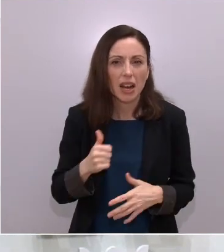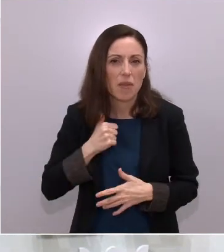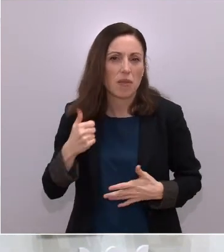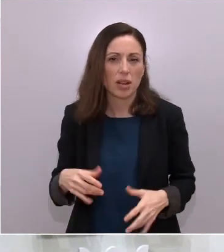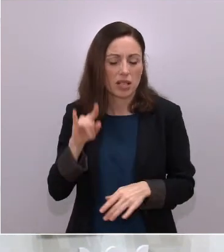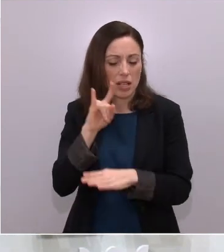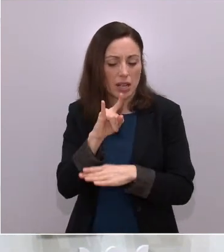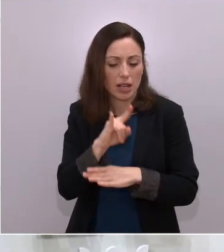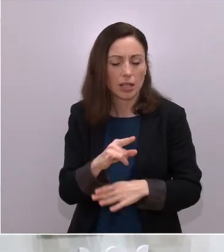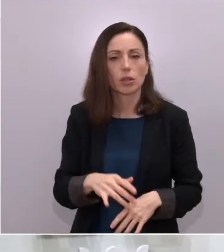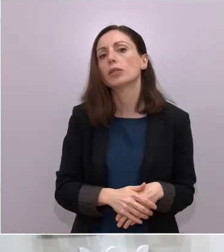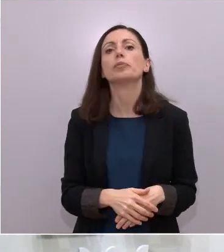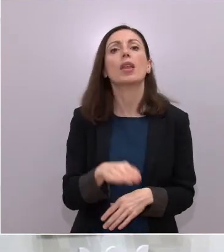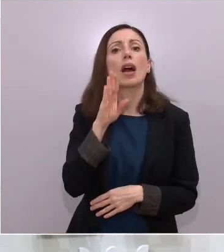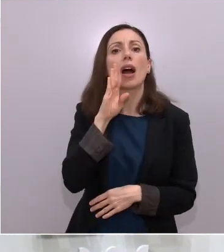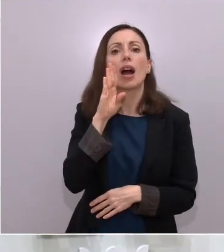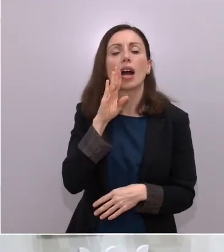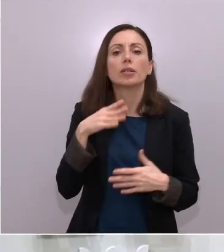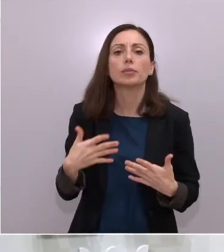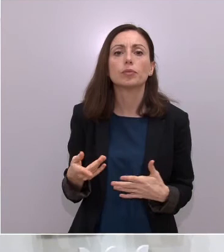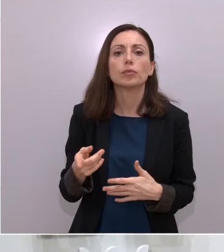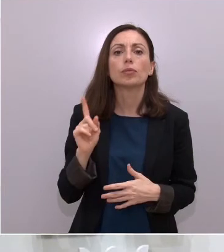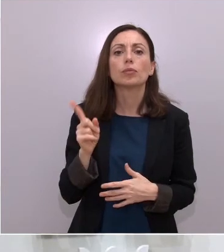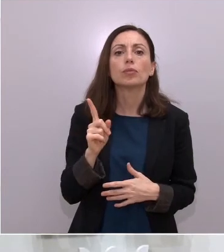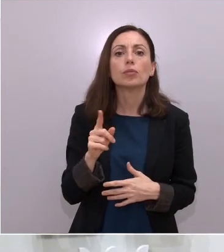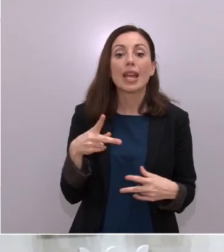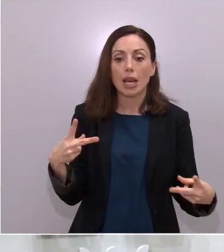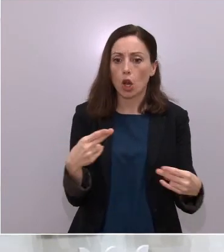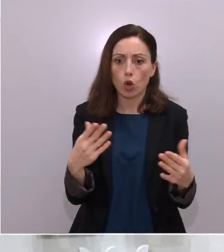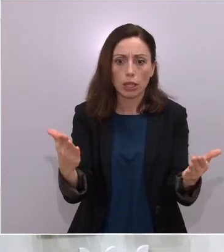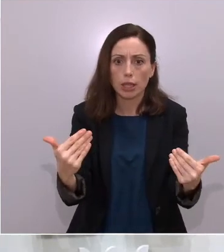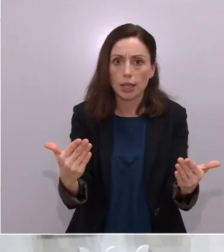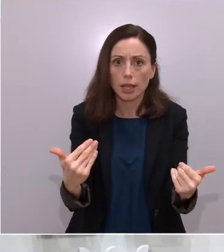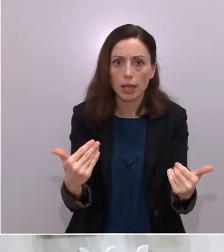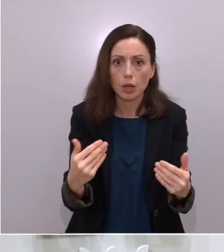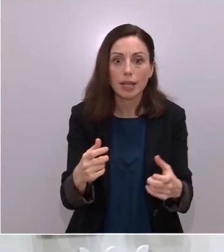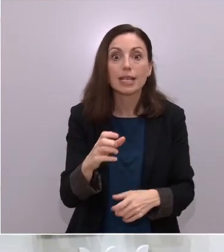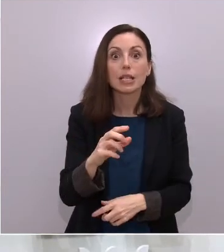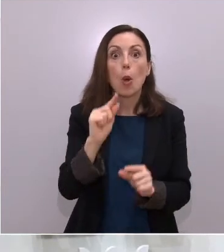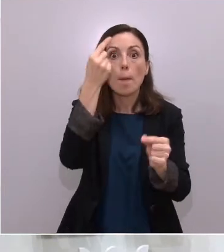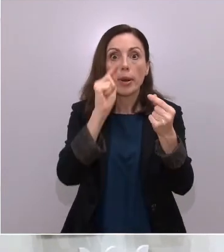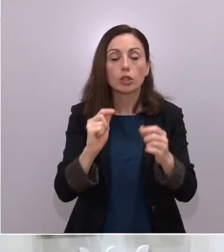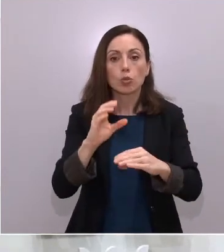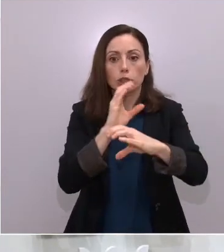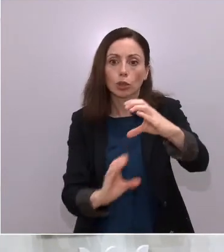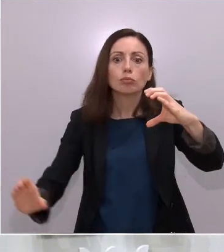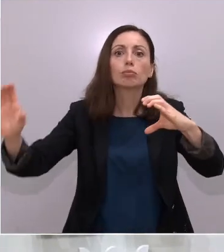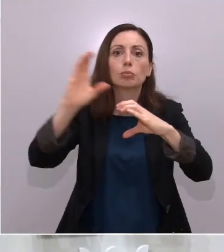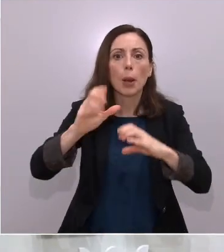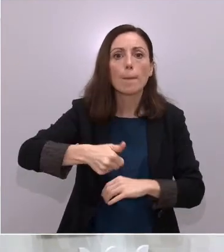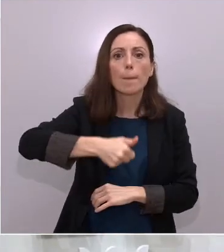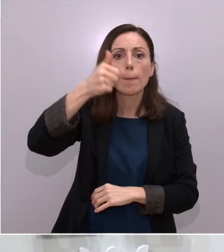falsos engaños. Y como le digo, no solo no hay recorte, sino que hay incremento del presupuesto, pero es que voy más allá.